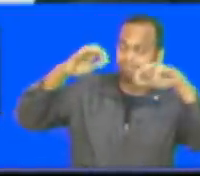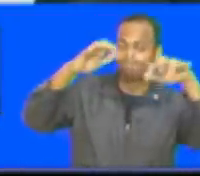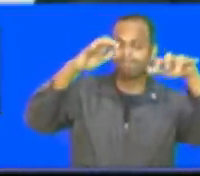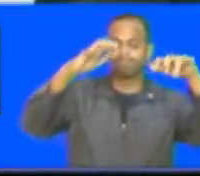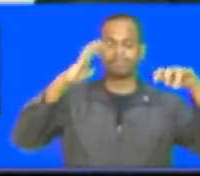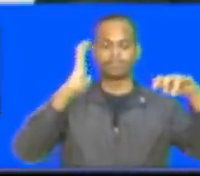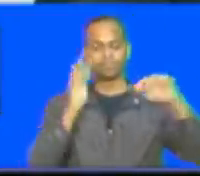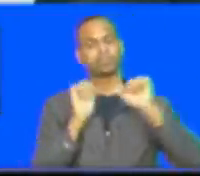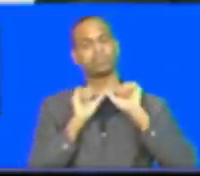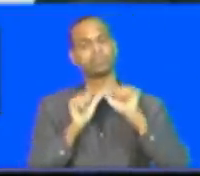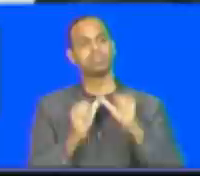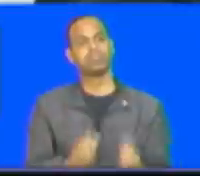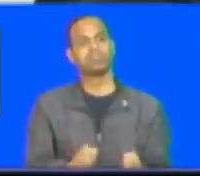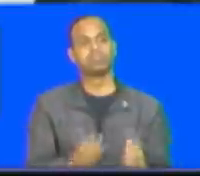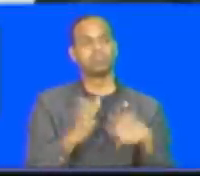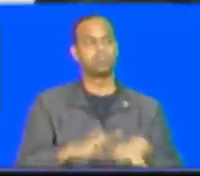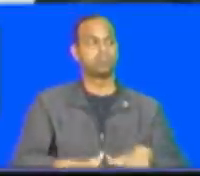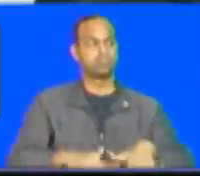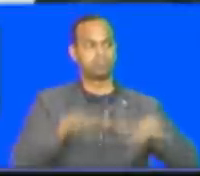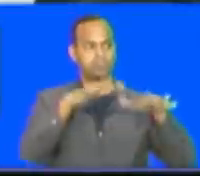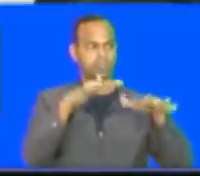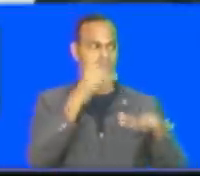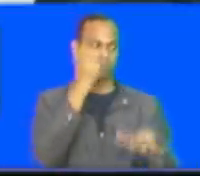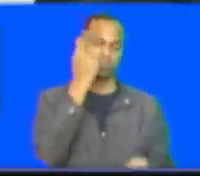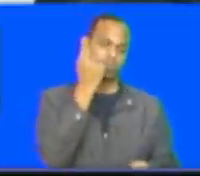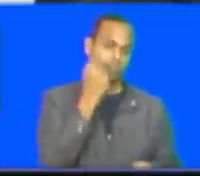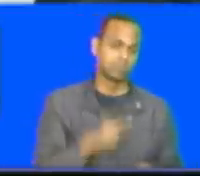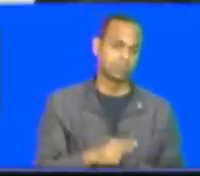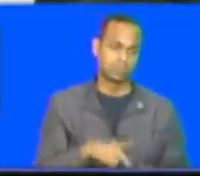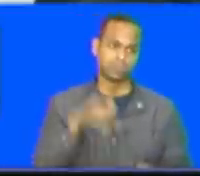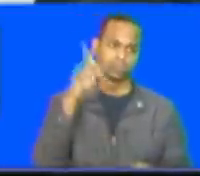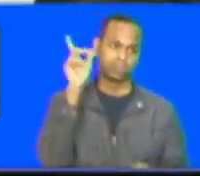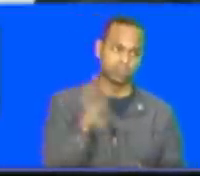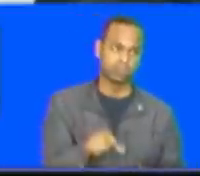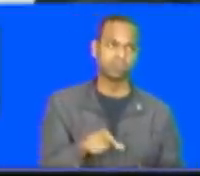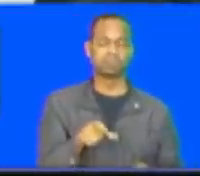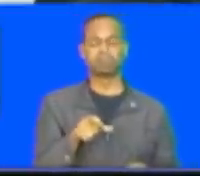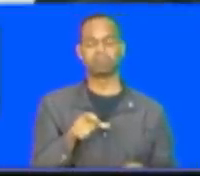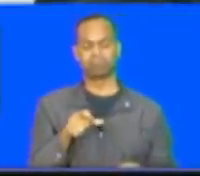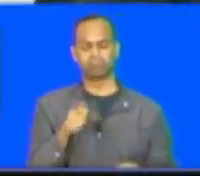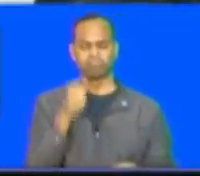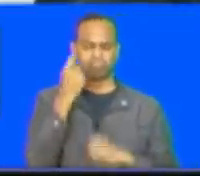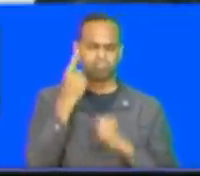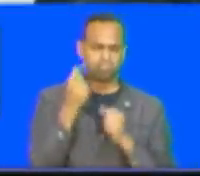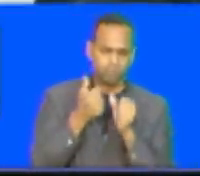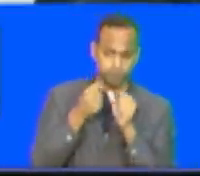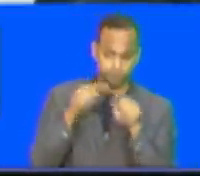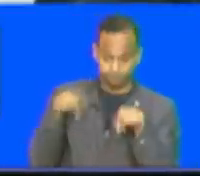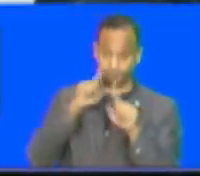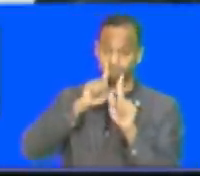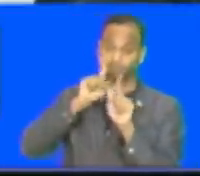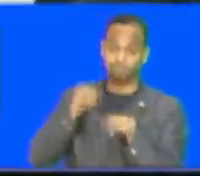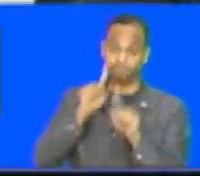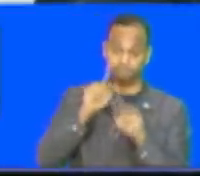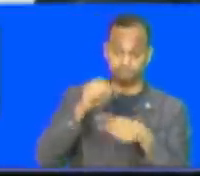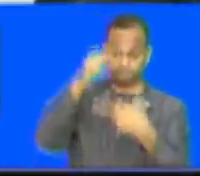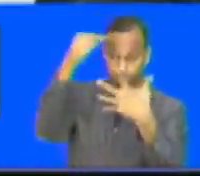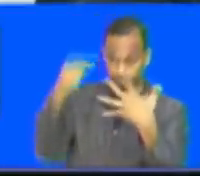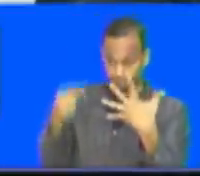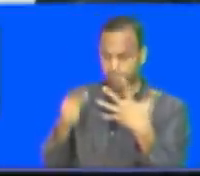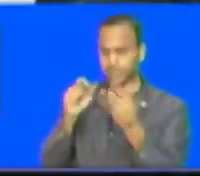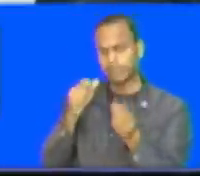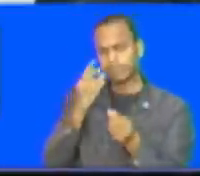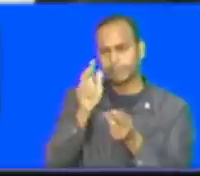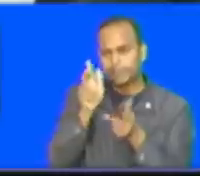van a seguir generando situaciones. Entonces, hay que estar conteste con los lineamientos de este Centro de Operación de Emergencia y